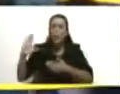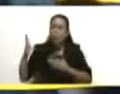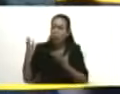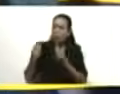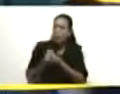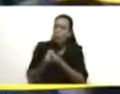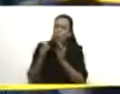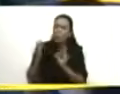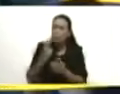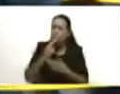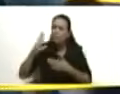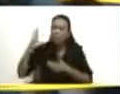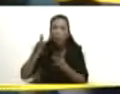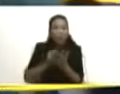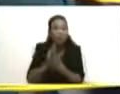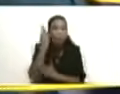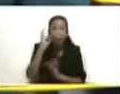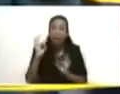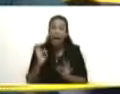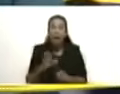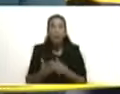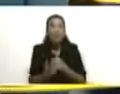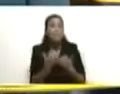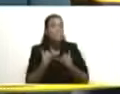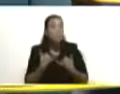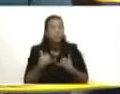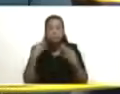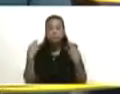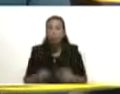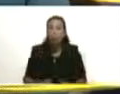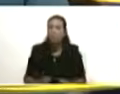él. Leales a costa de nuestra propia vida.